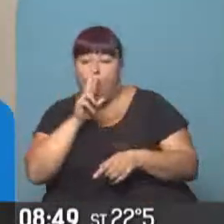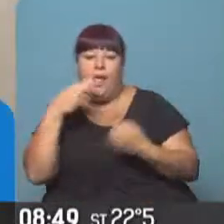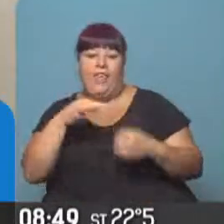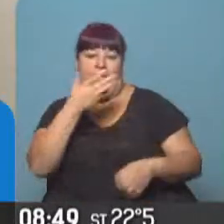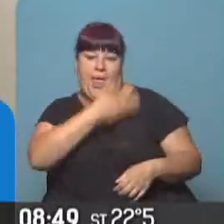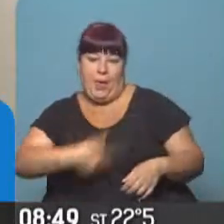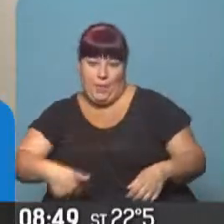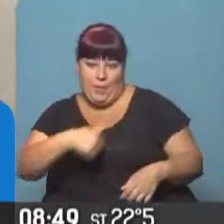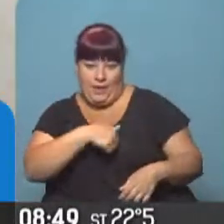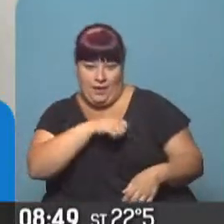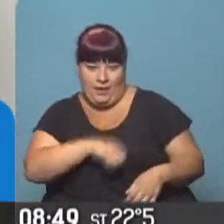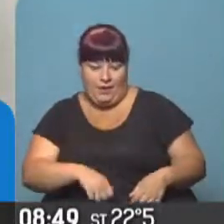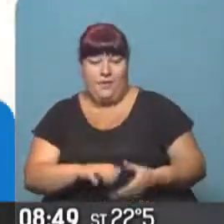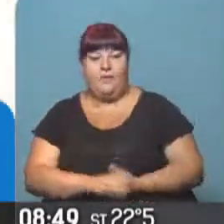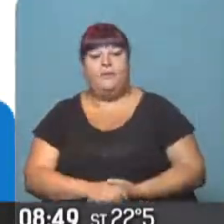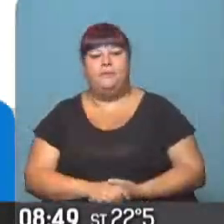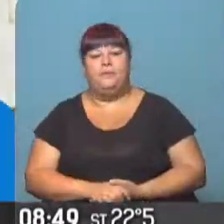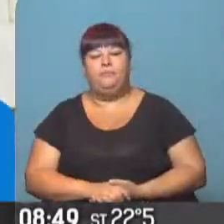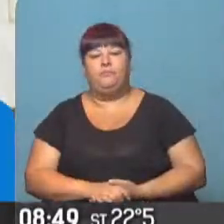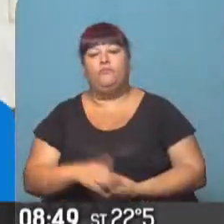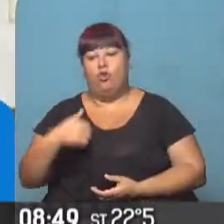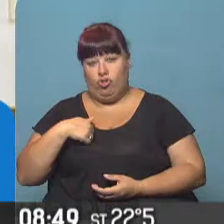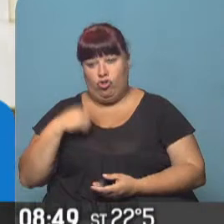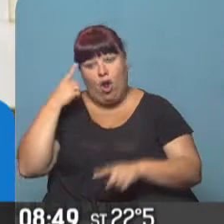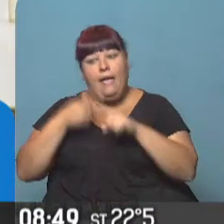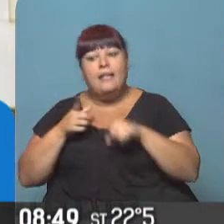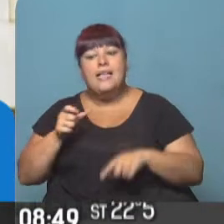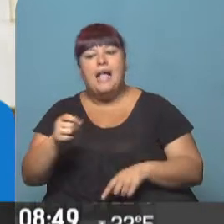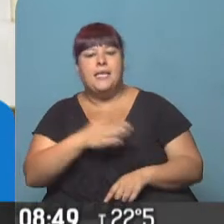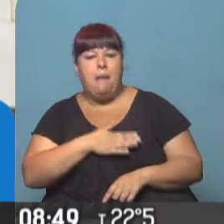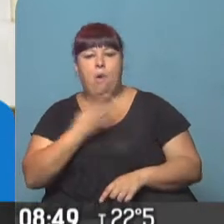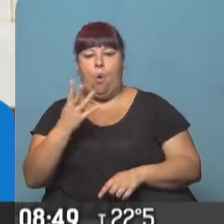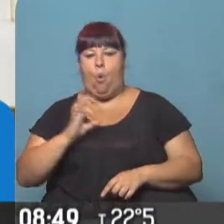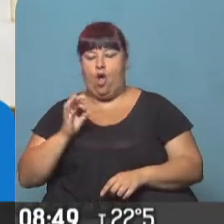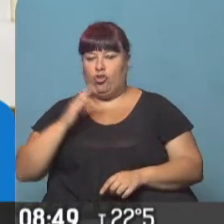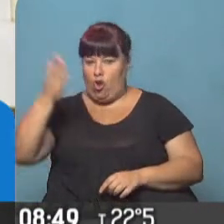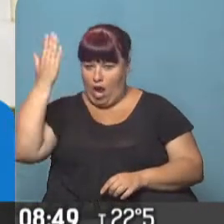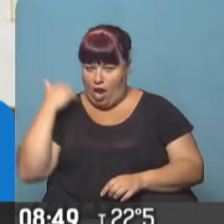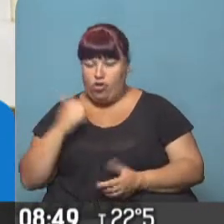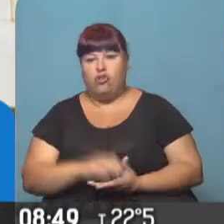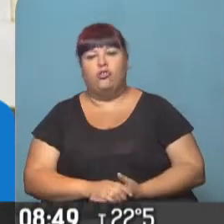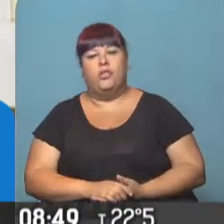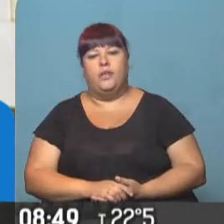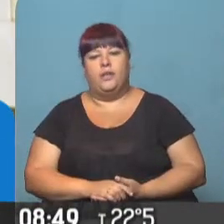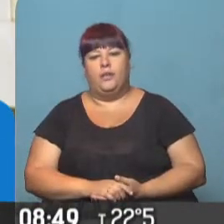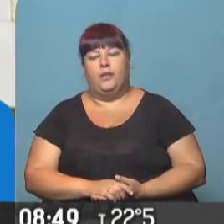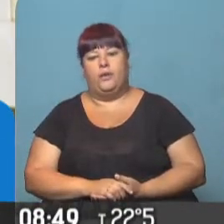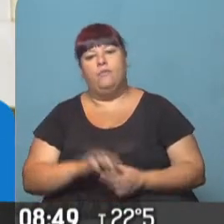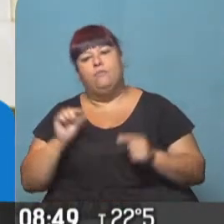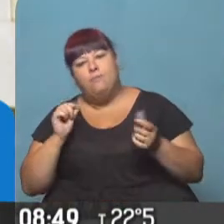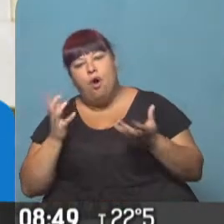debieron realizarse una mastectomía. Yo tuve cáncer de mama hace 4 años y un